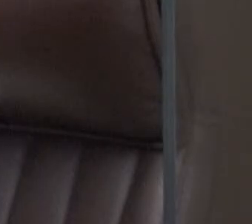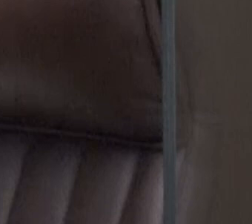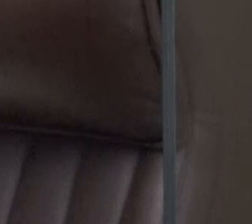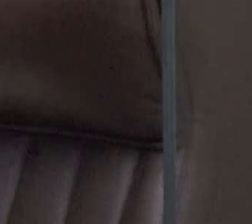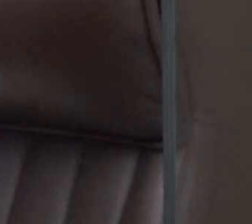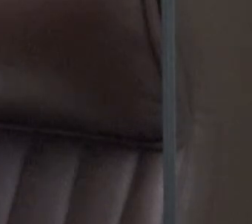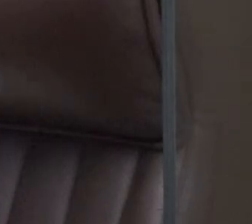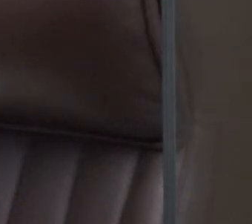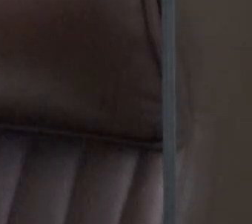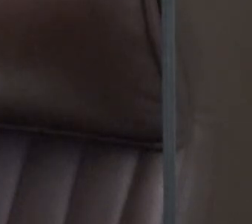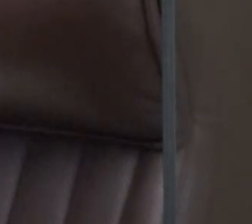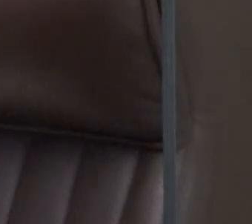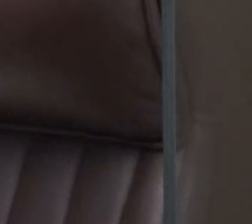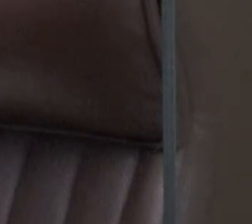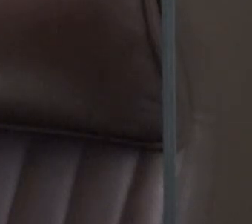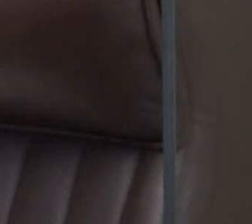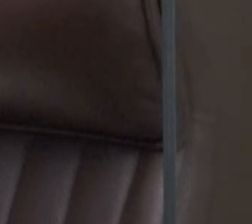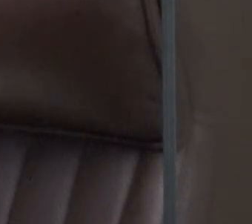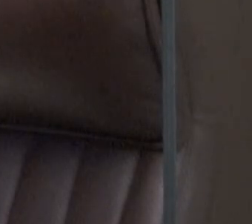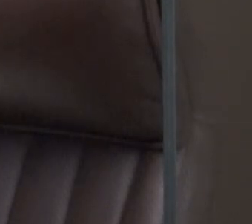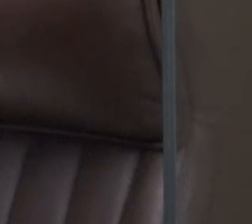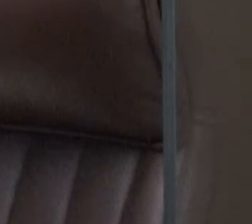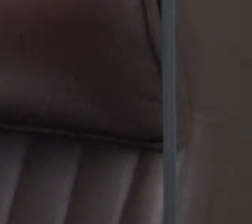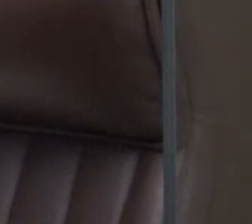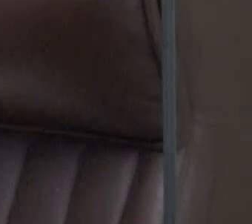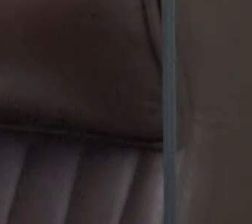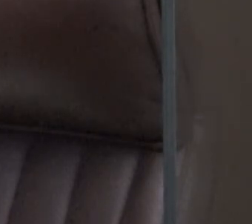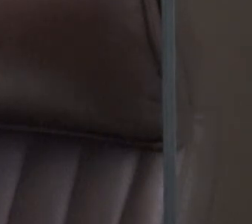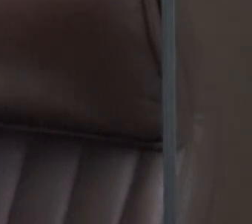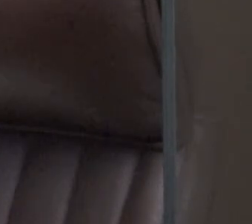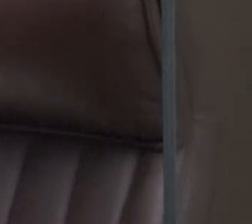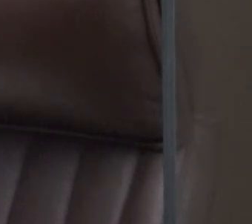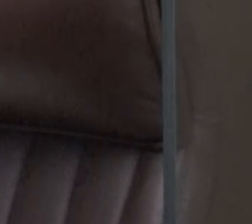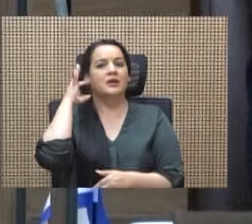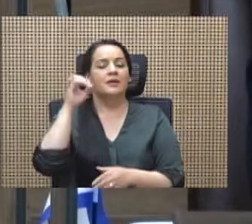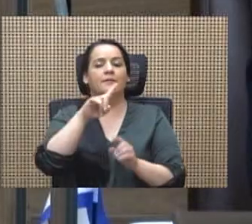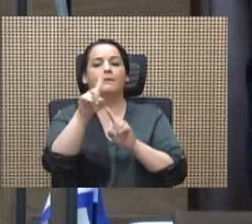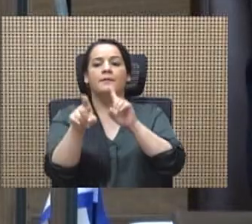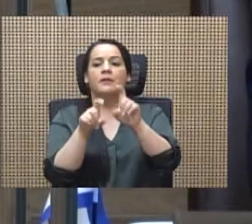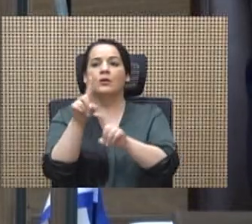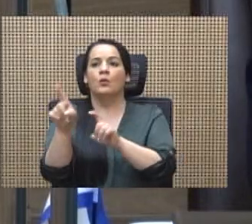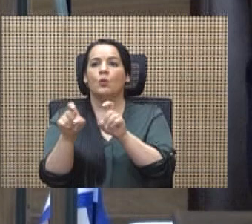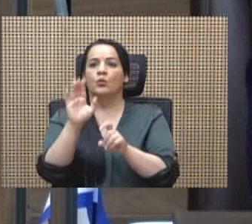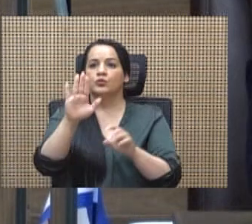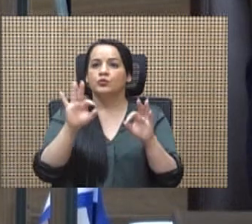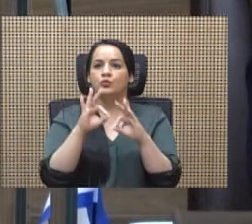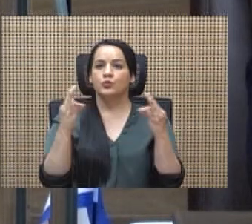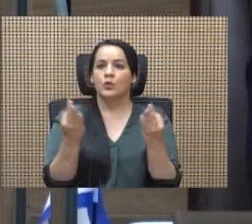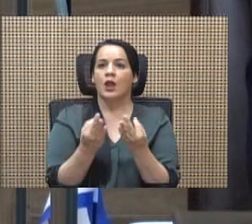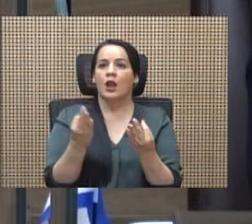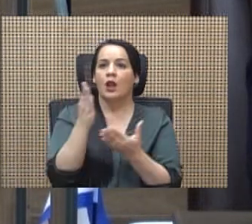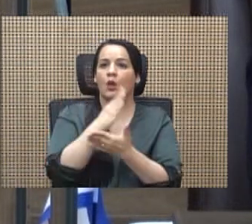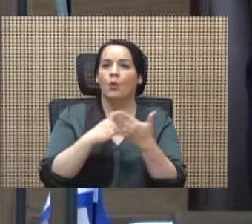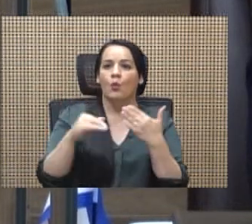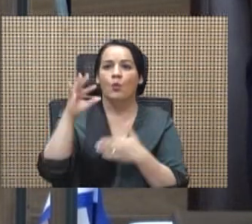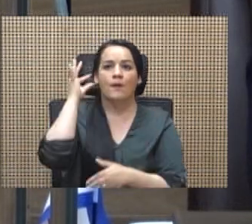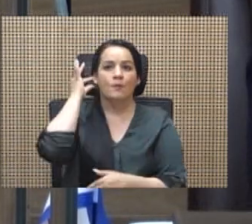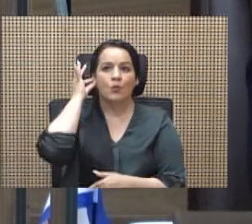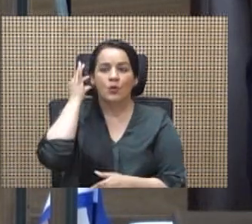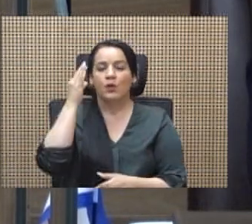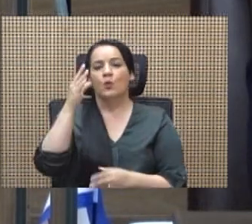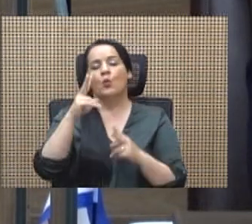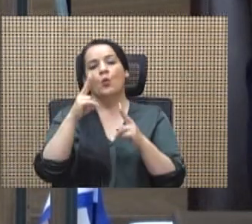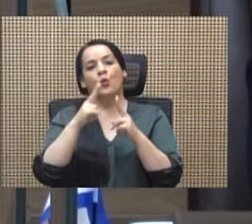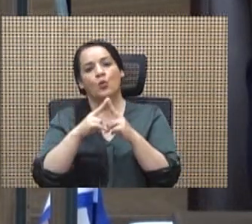los diputados aprobaron además el expediente 22 mil 732 ley parece actuar la aplicación de la regla fiscal al sistema de